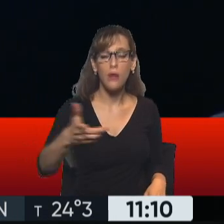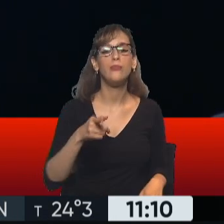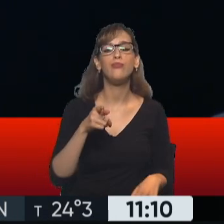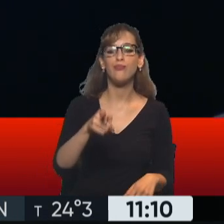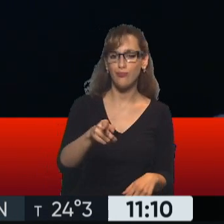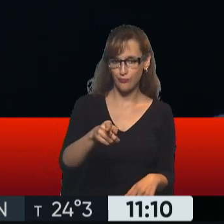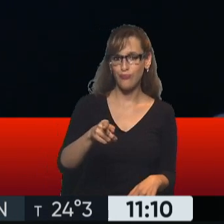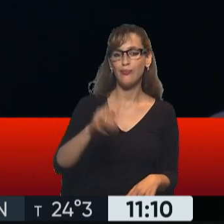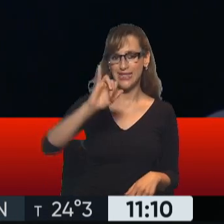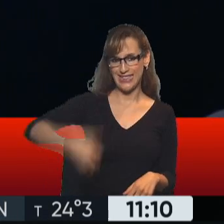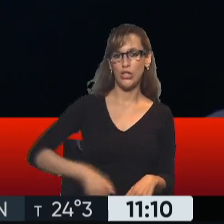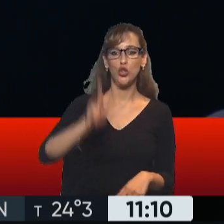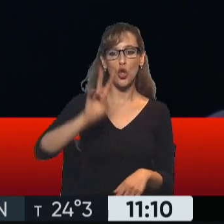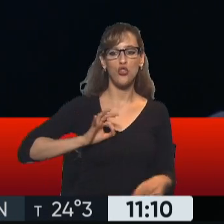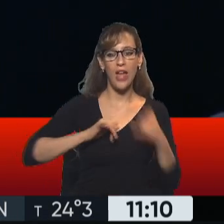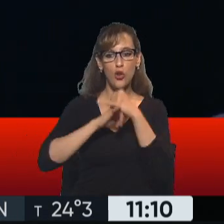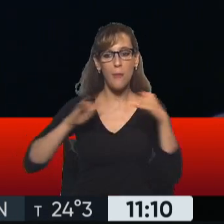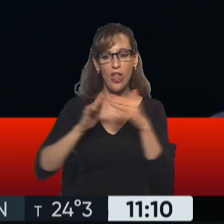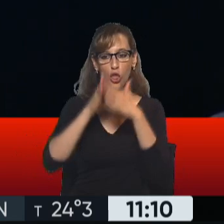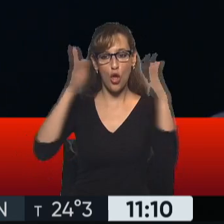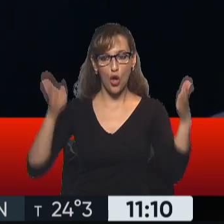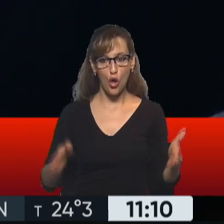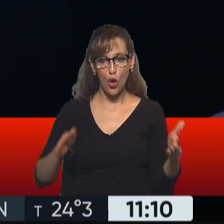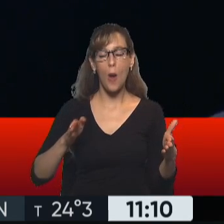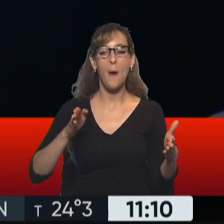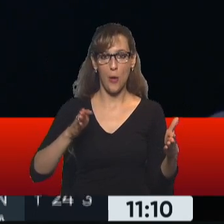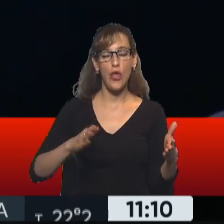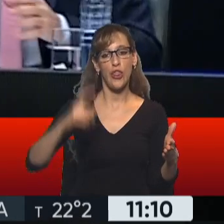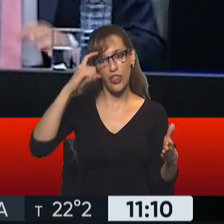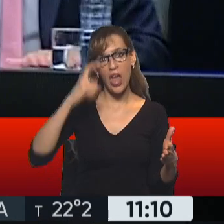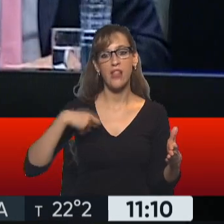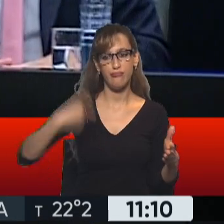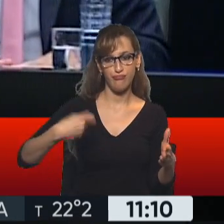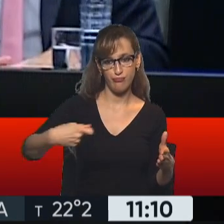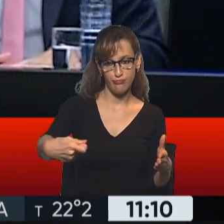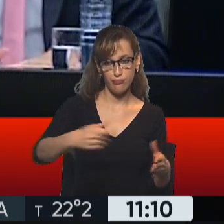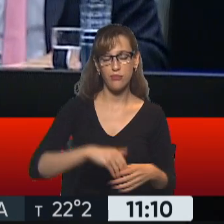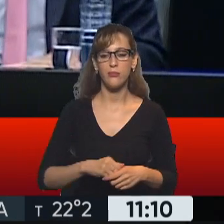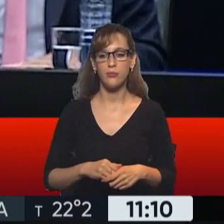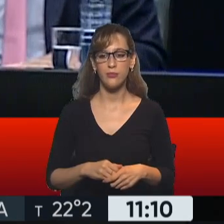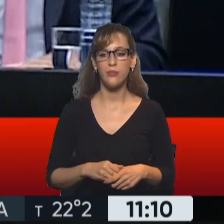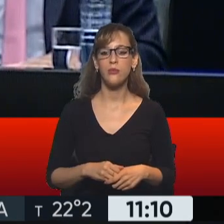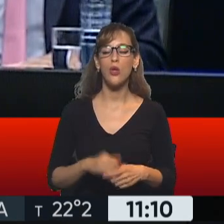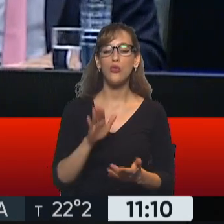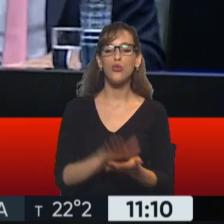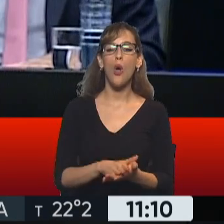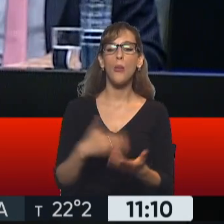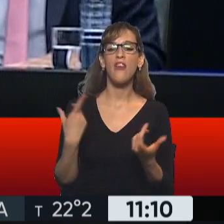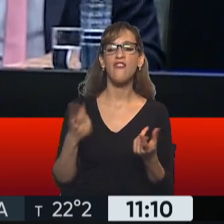Esa es la duración del programa, 2 años y medio es la duración del programa, son 10 revisiones. Segundo, el monto del financiamiento